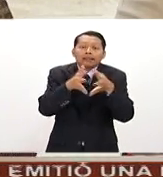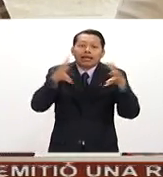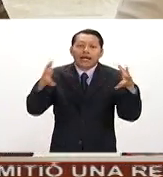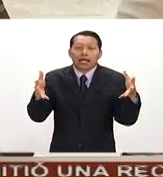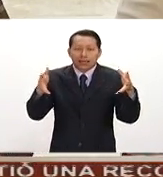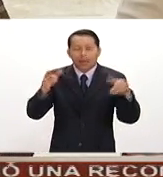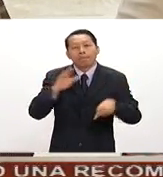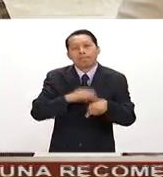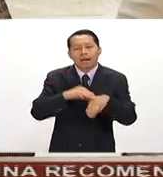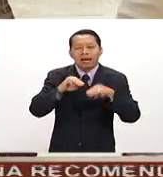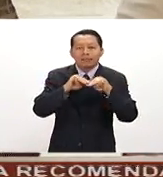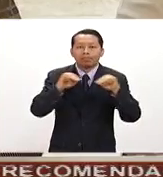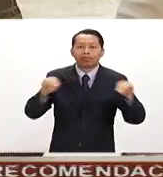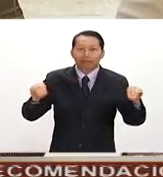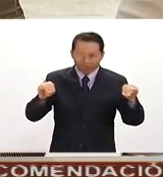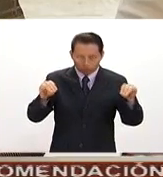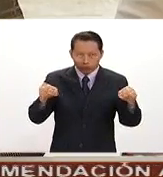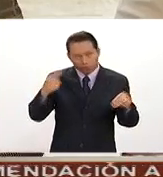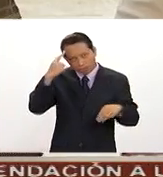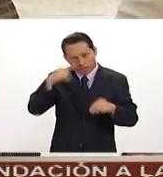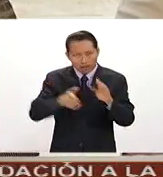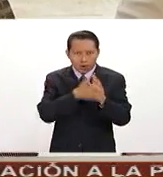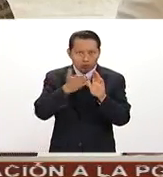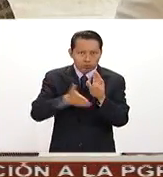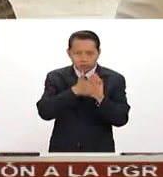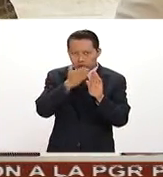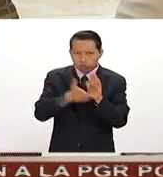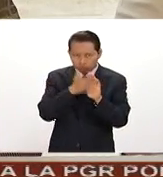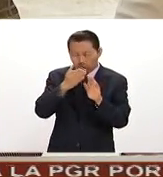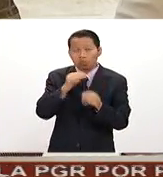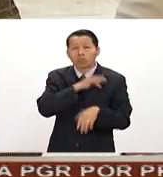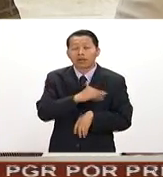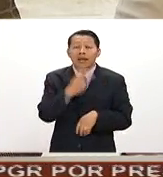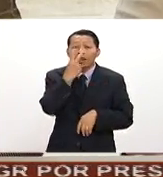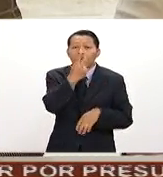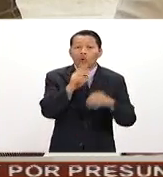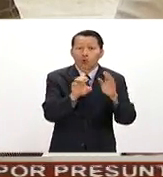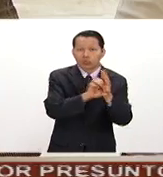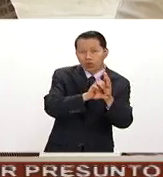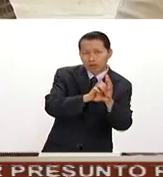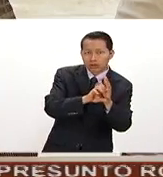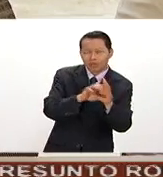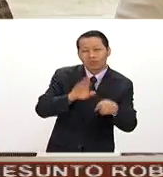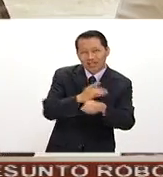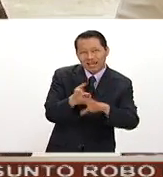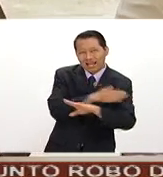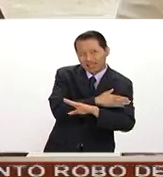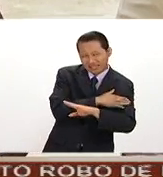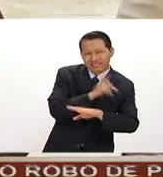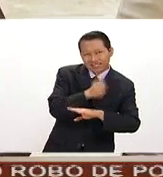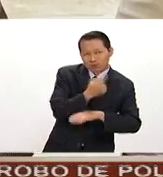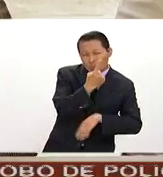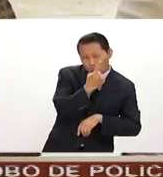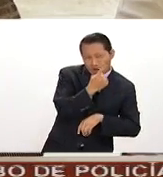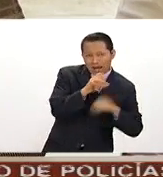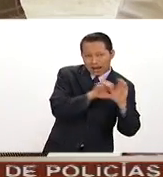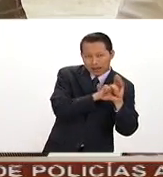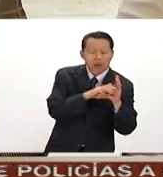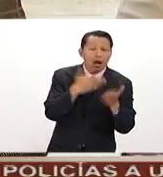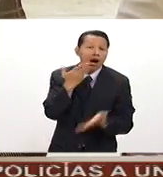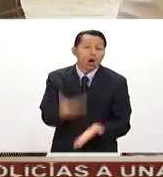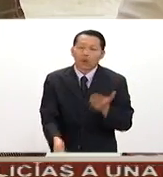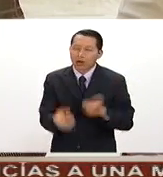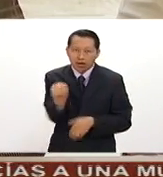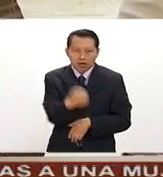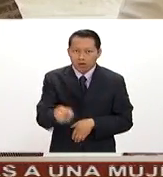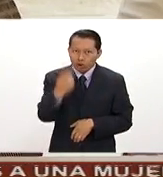más metros de construcción, por lo menos 2 recámaras, no se construye una sola vivienda con una recámara.